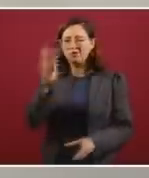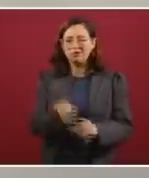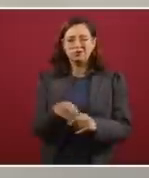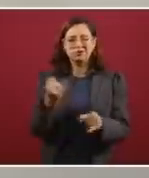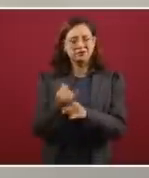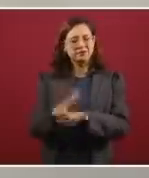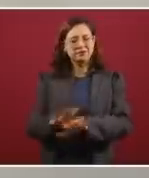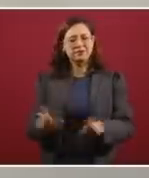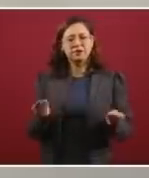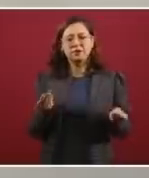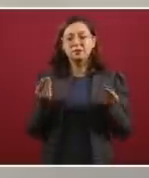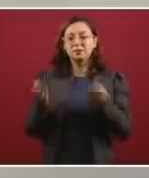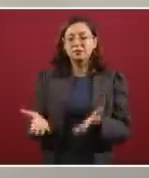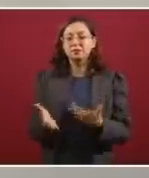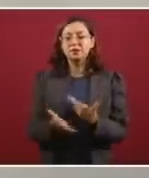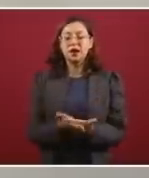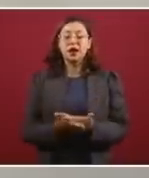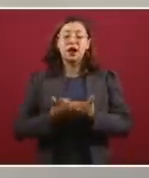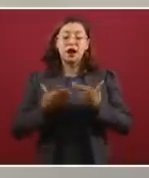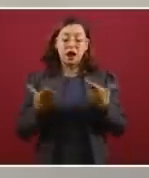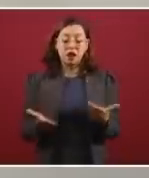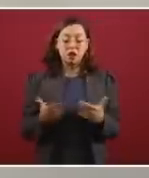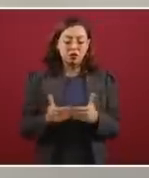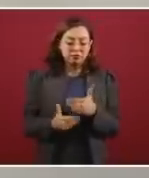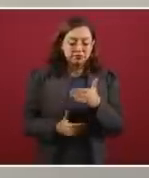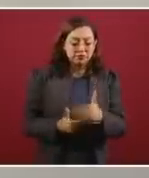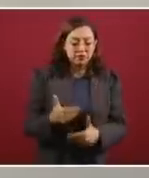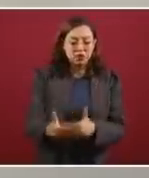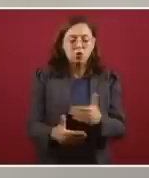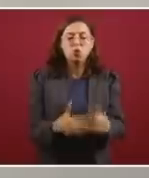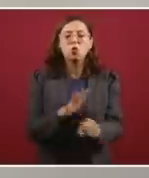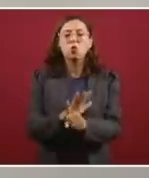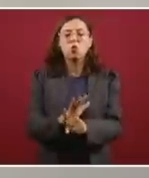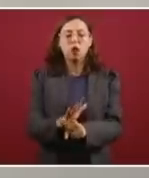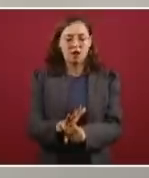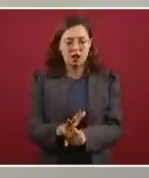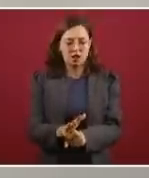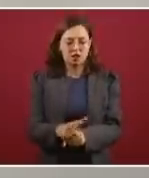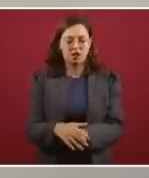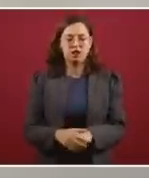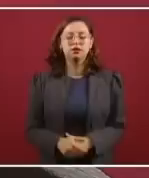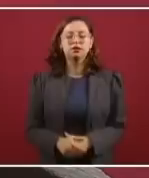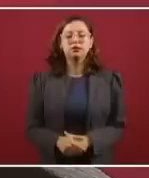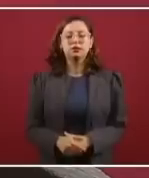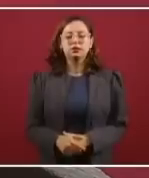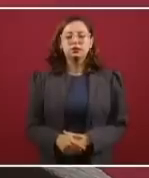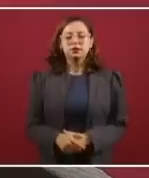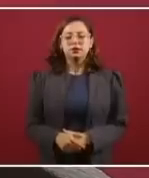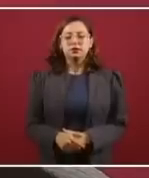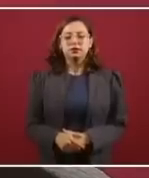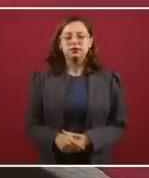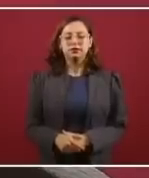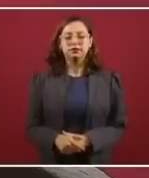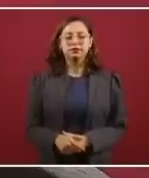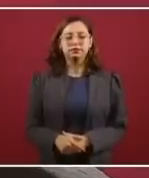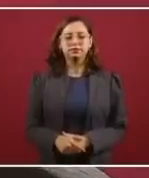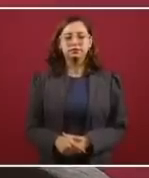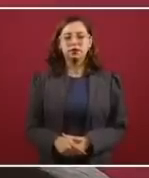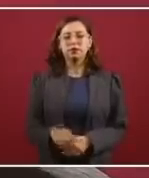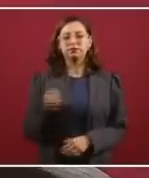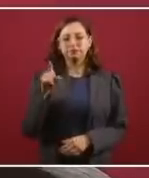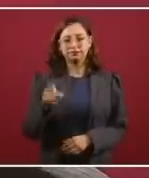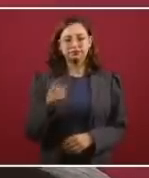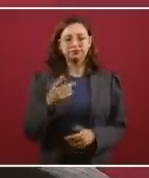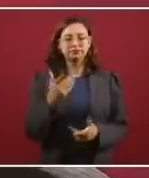necesaria. Ahora estamos en la etapa, ¿en qué etapa estamos? Integración de lo que va a ser el caso que va a presentar el fiscal